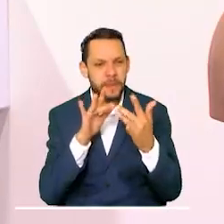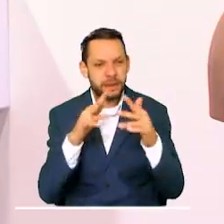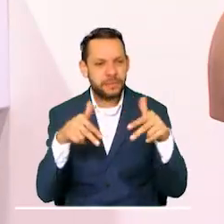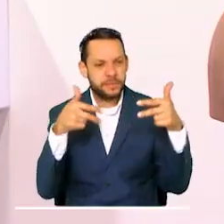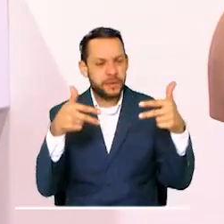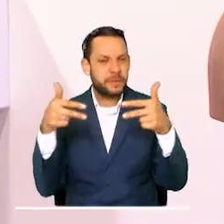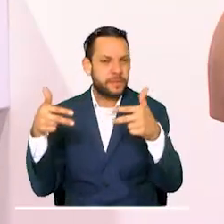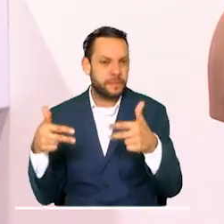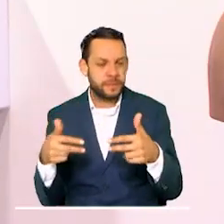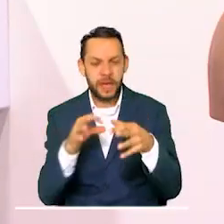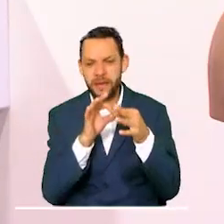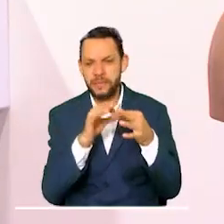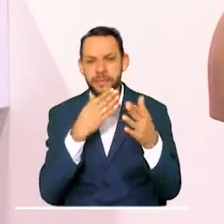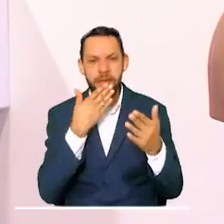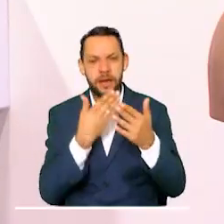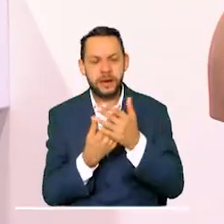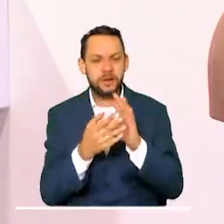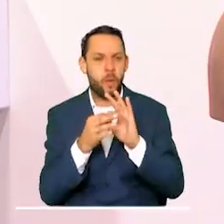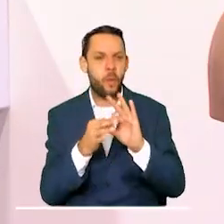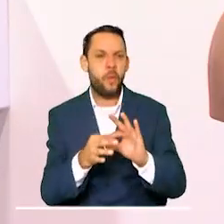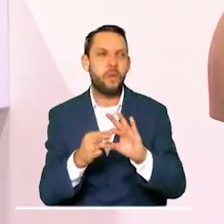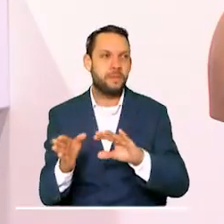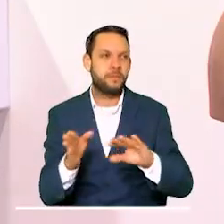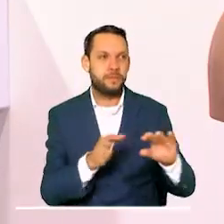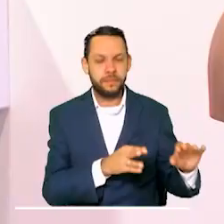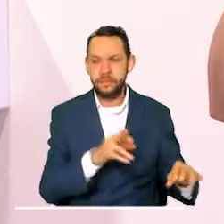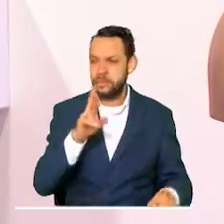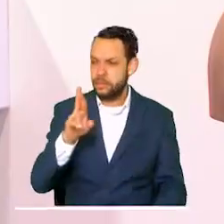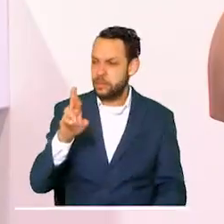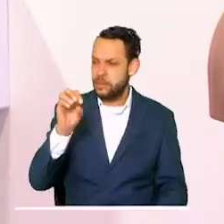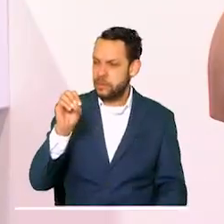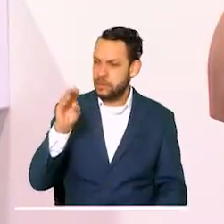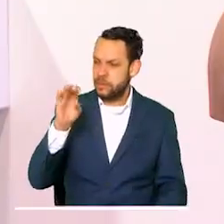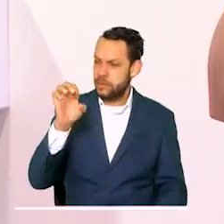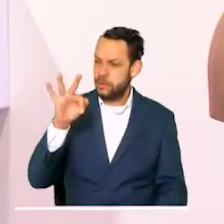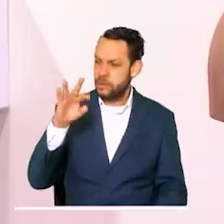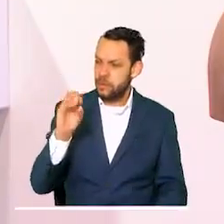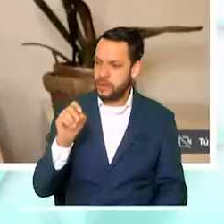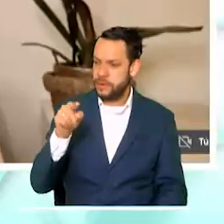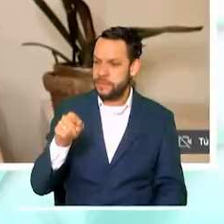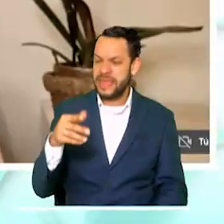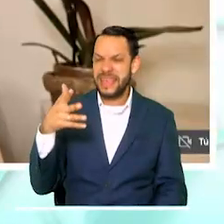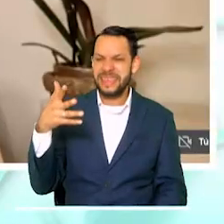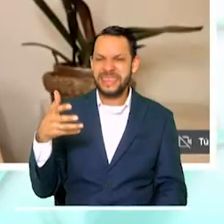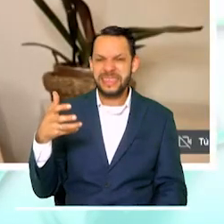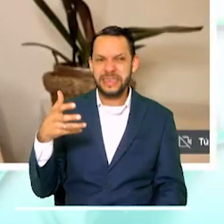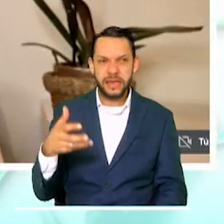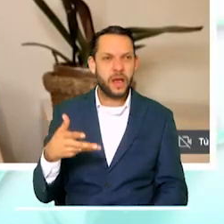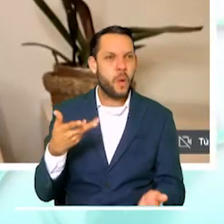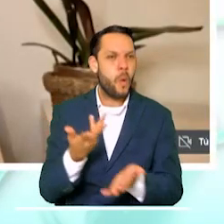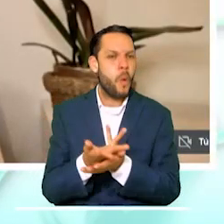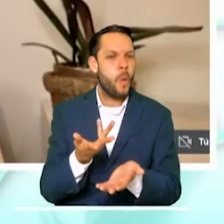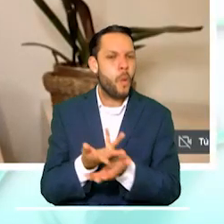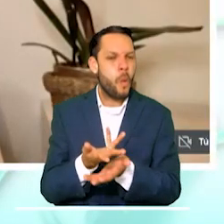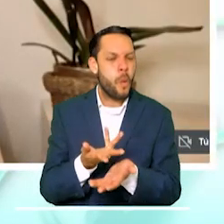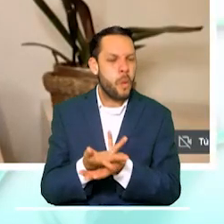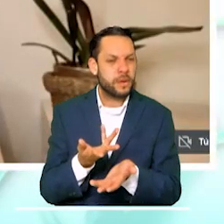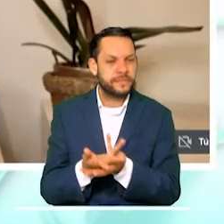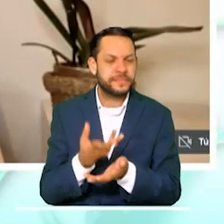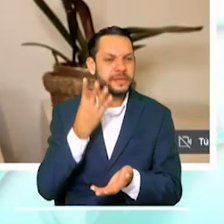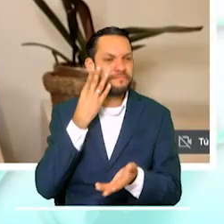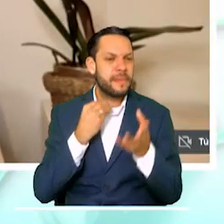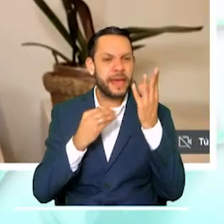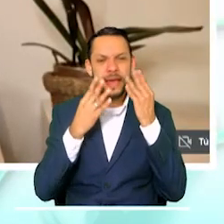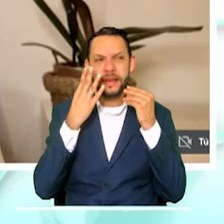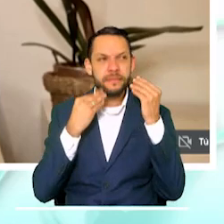nuestro corazón está con ustedes. Roberto, las personas quieren tips, quieren como empezar a experimentar